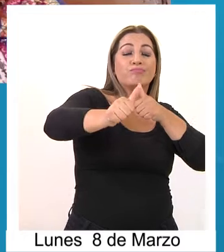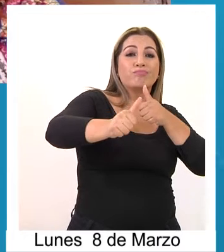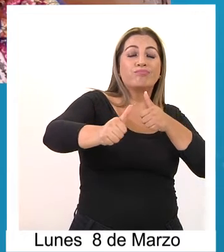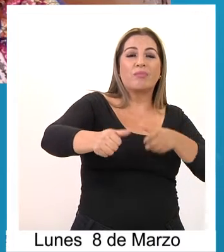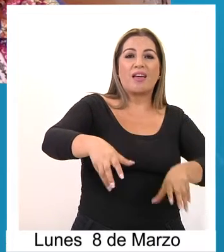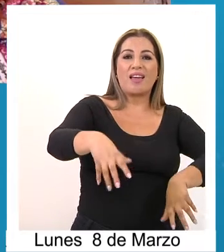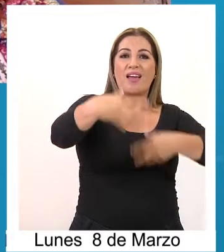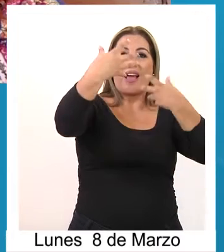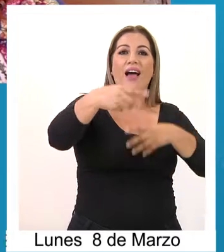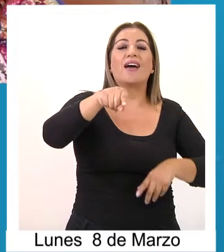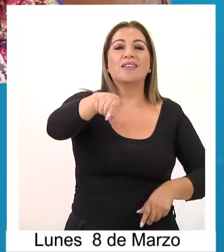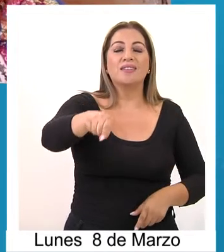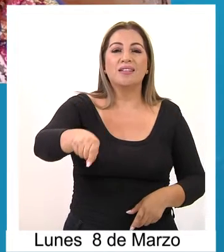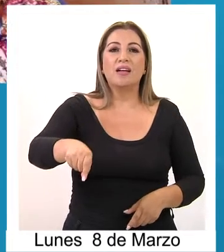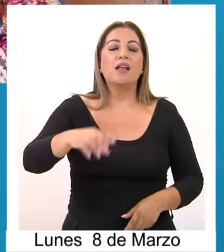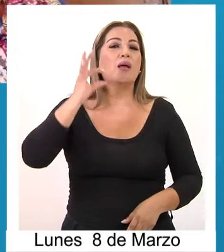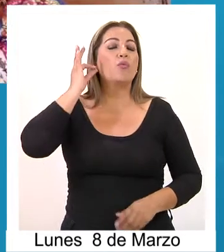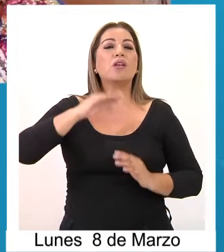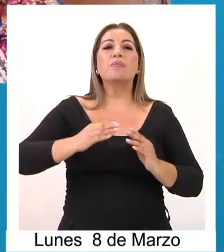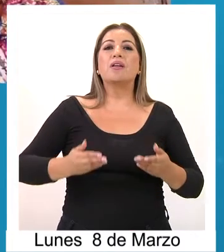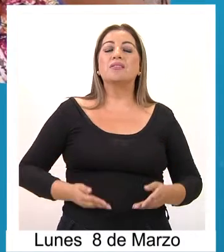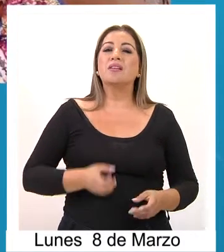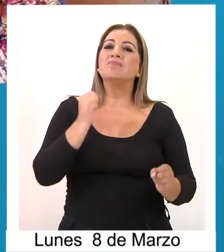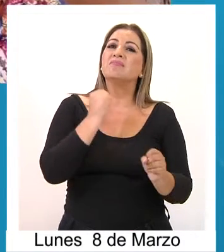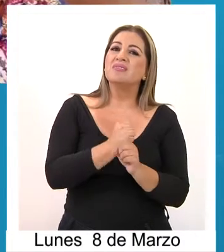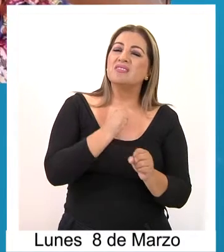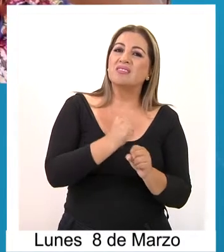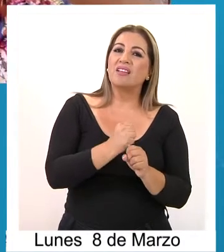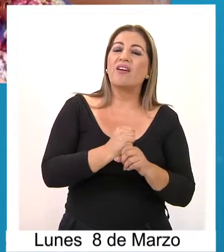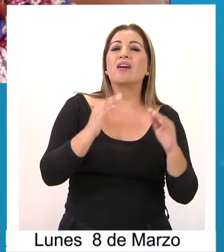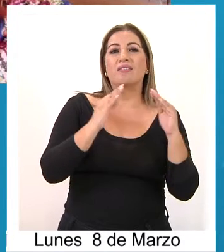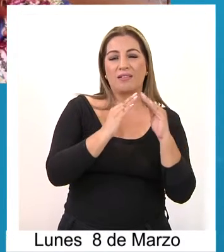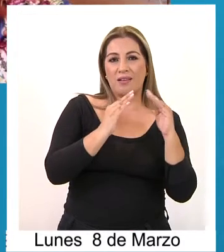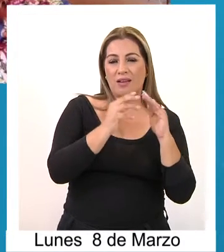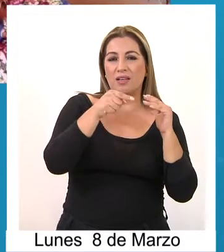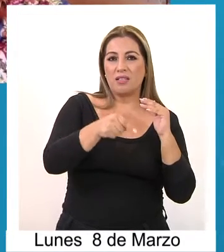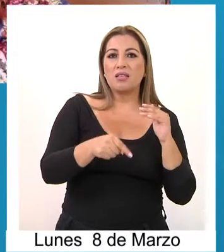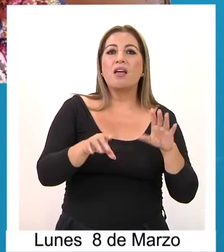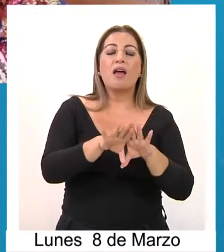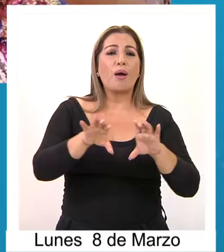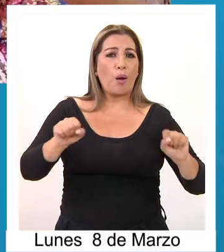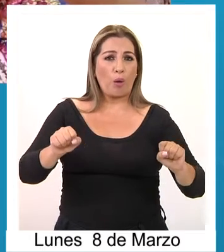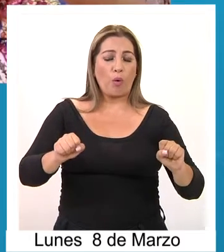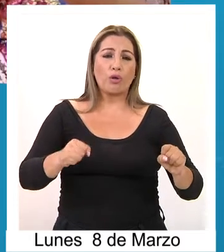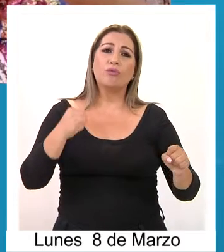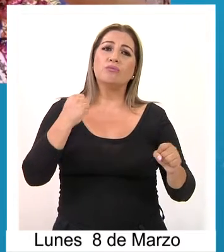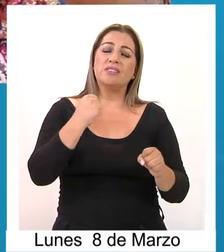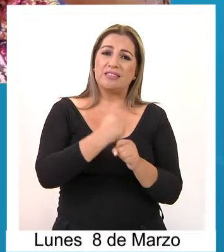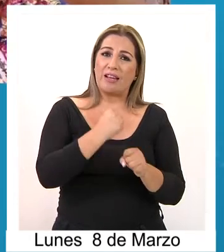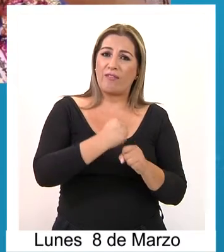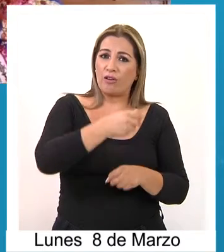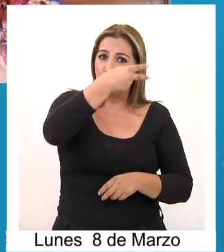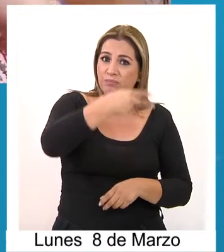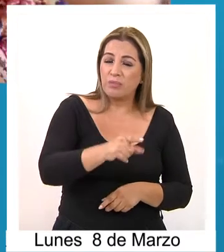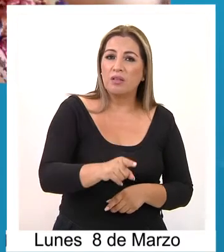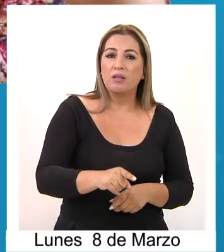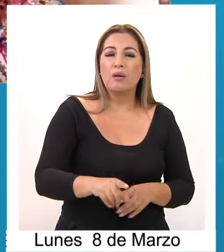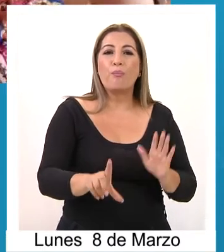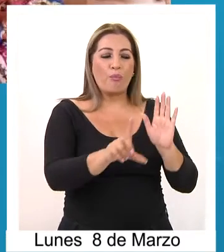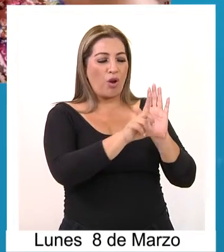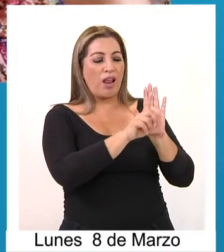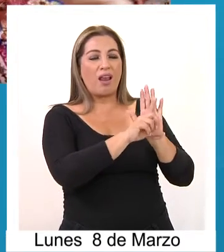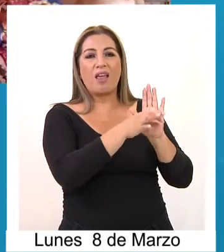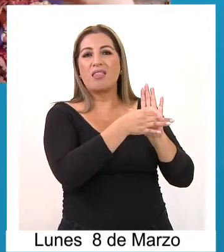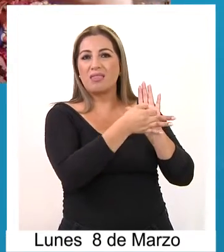que las mujeres que están embarazadas tenga que priorizarse el teletrabajo, eso tiene que ser de común acuerdo con el empleador, porque la ley